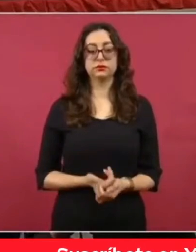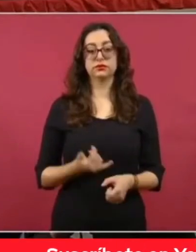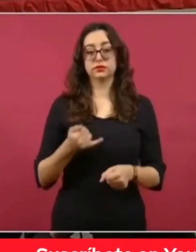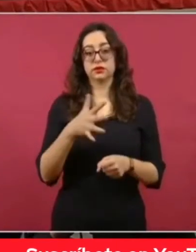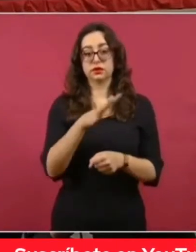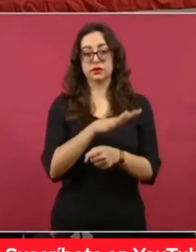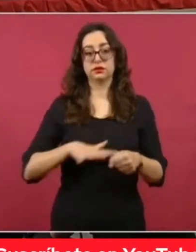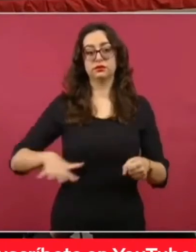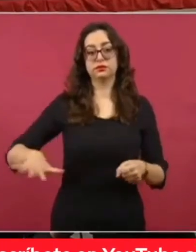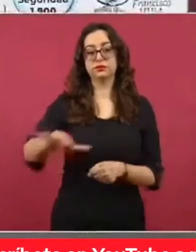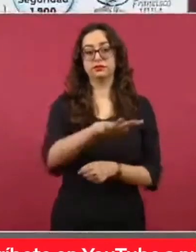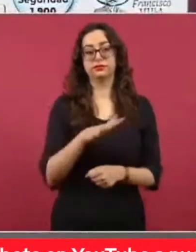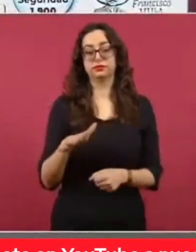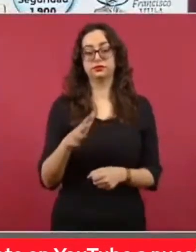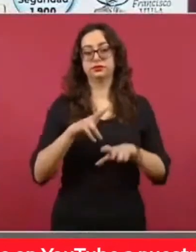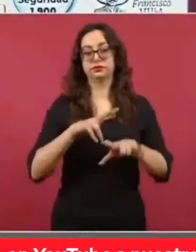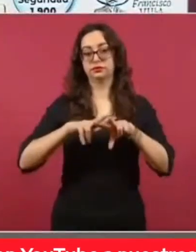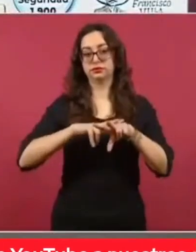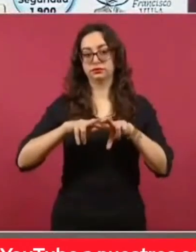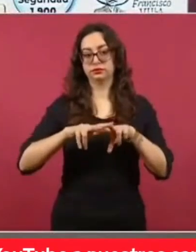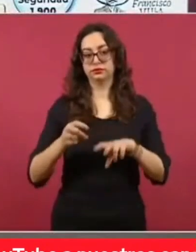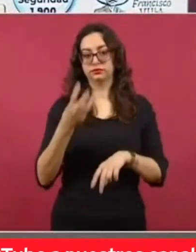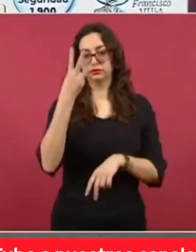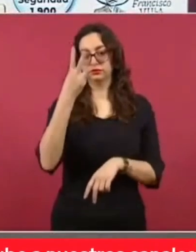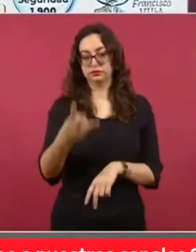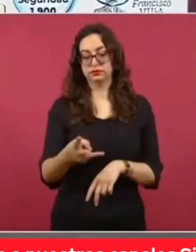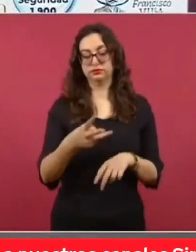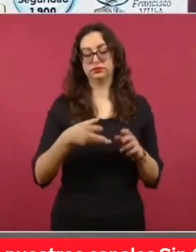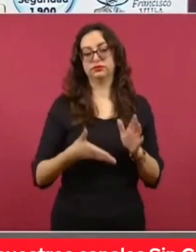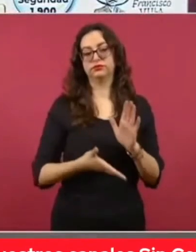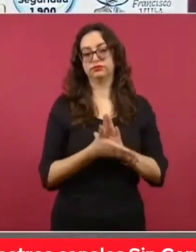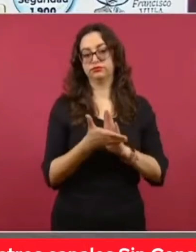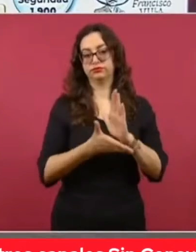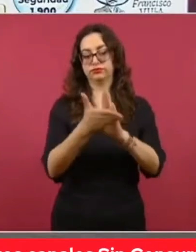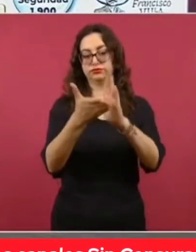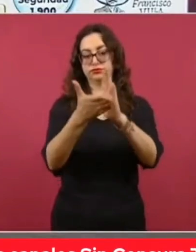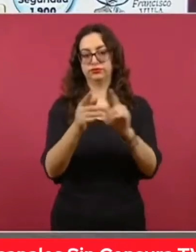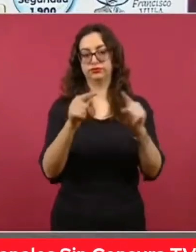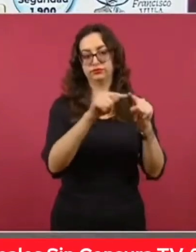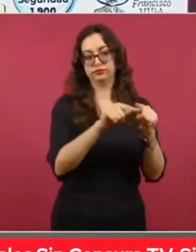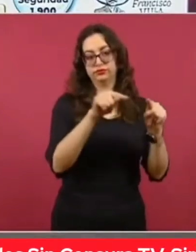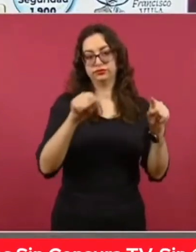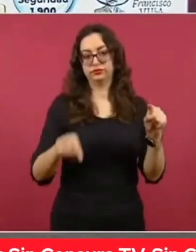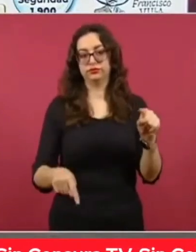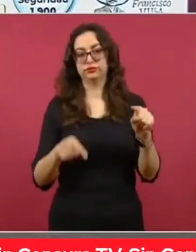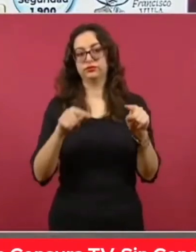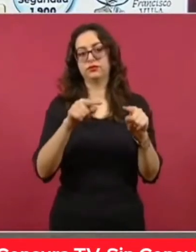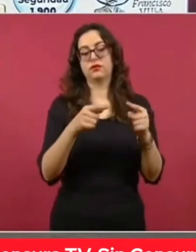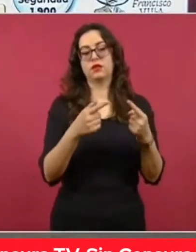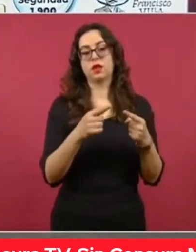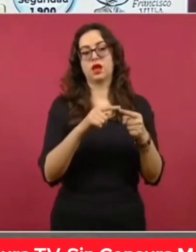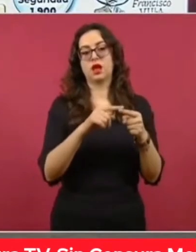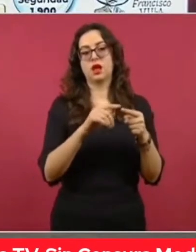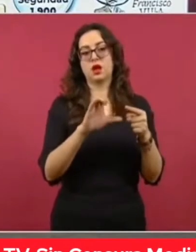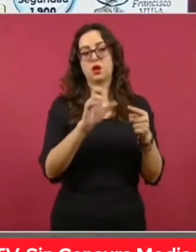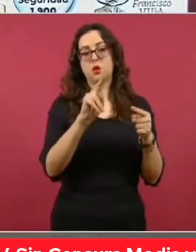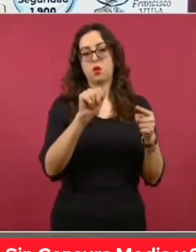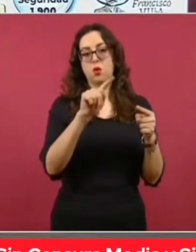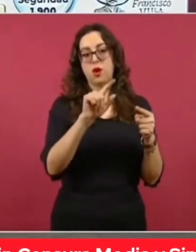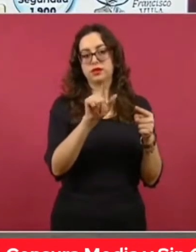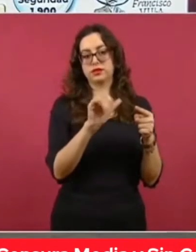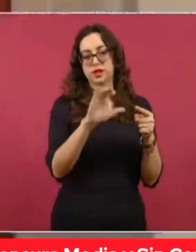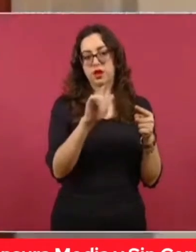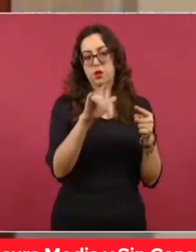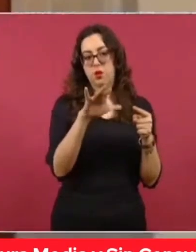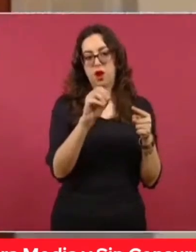istmo de Tehuantepec en los tres tramos que se están rehabilitando de Coatzacoalcos a linacruz de Ixtepec hasta Ciudad